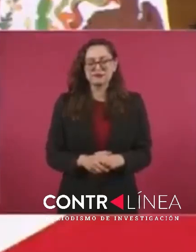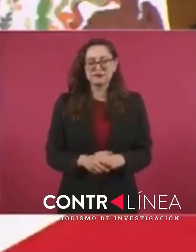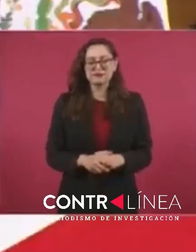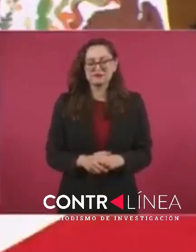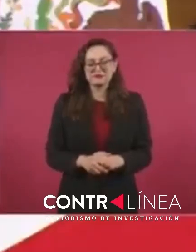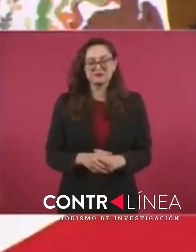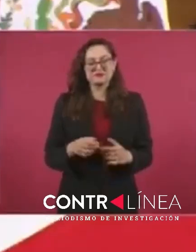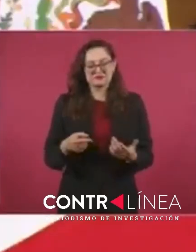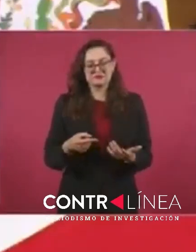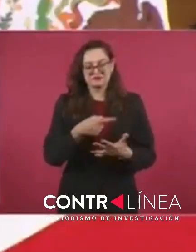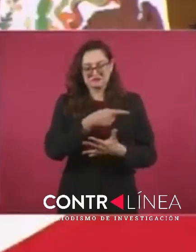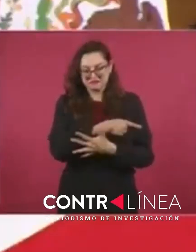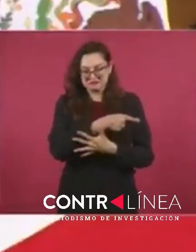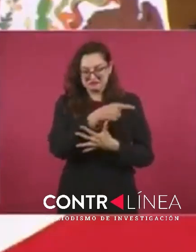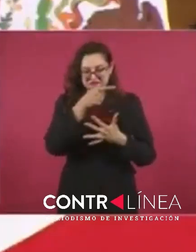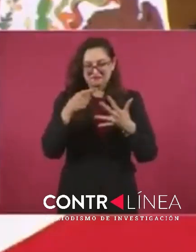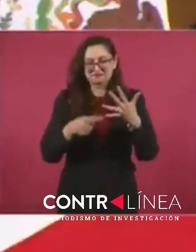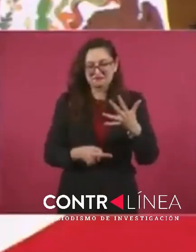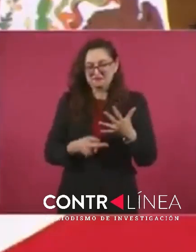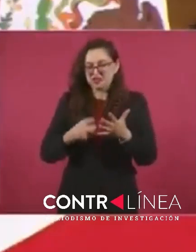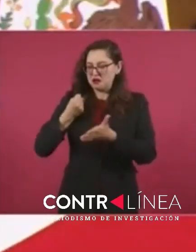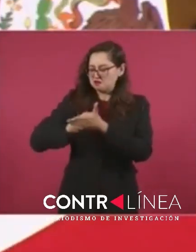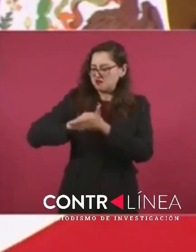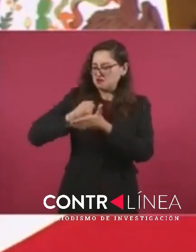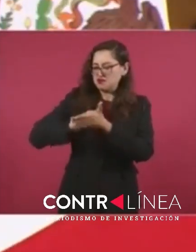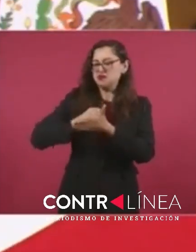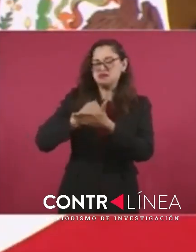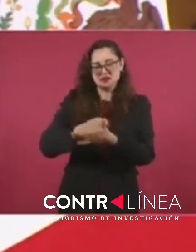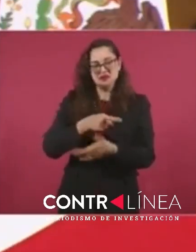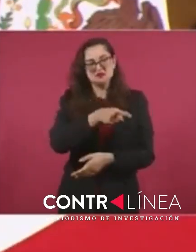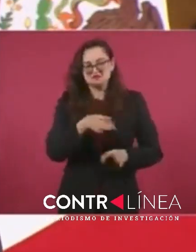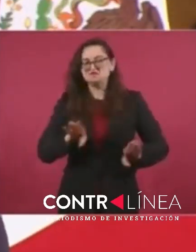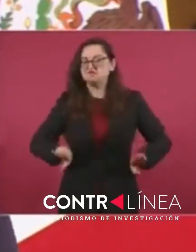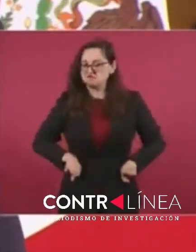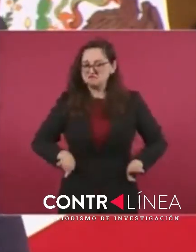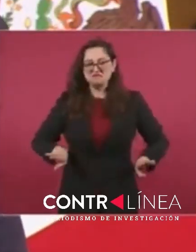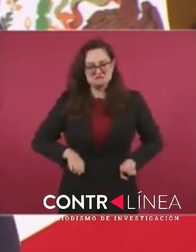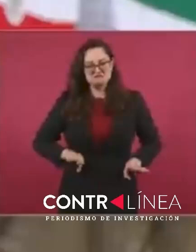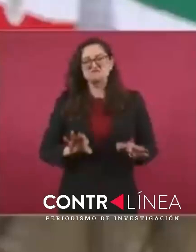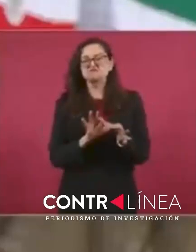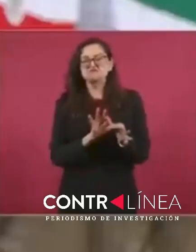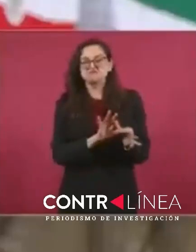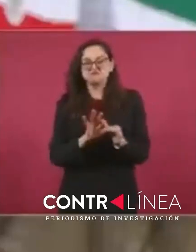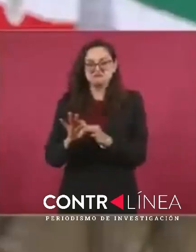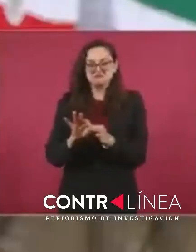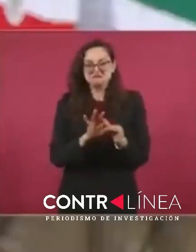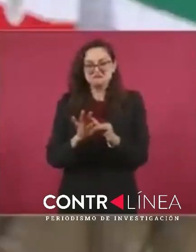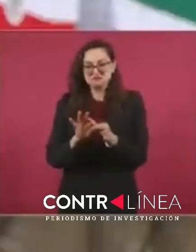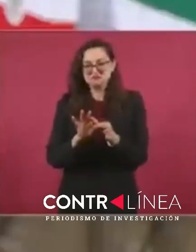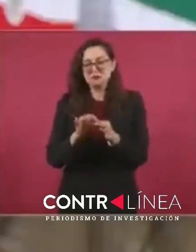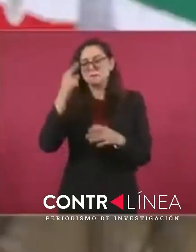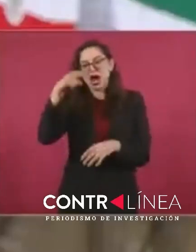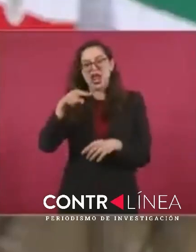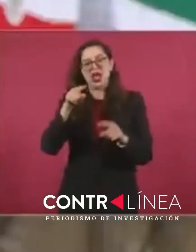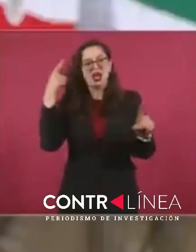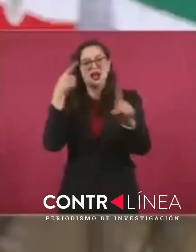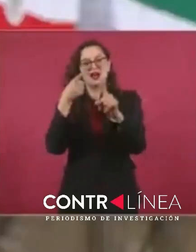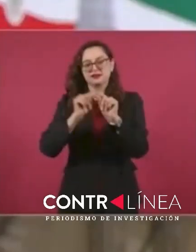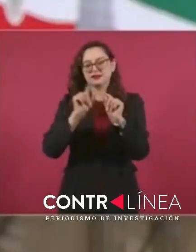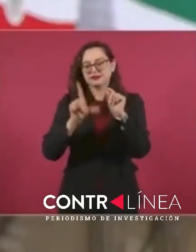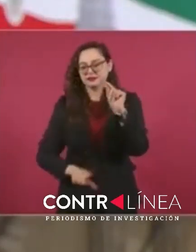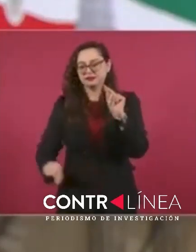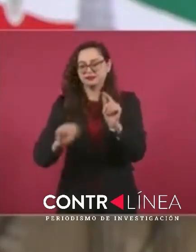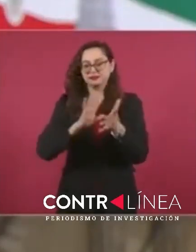afín a los principios fundacionales de nuestro movimiento de transformación